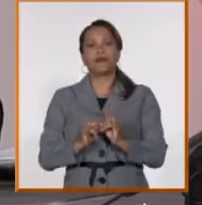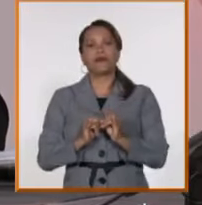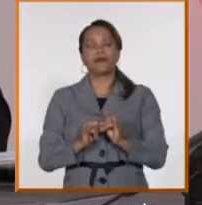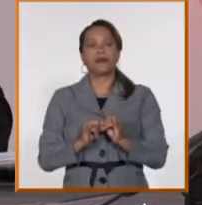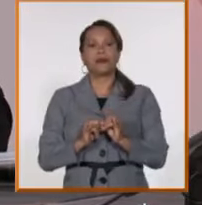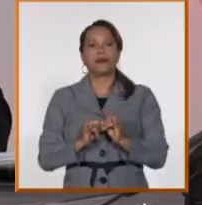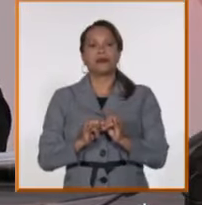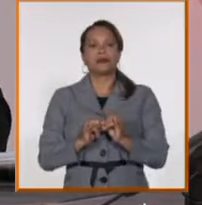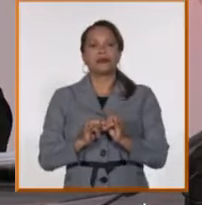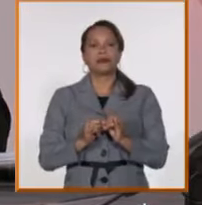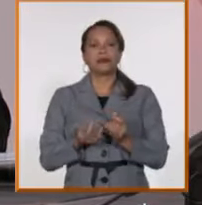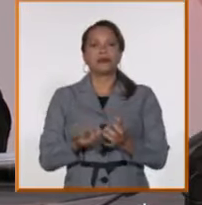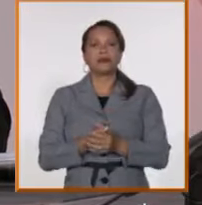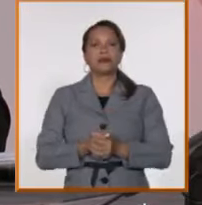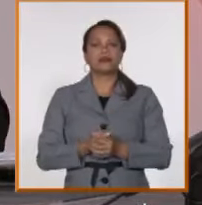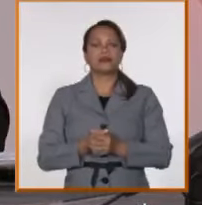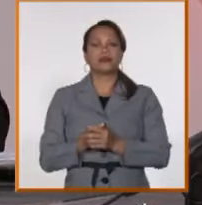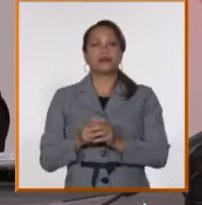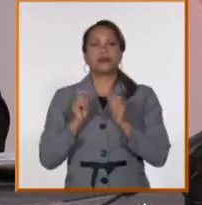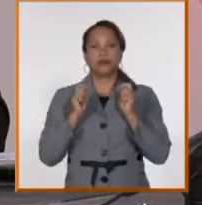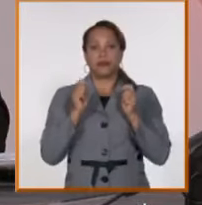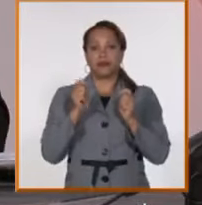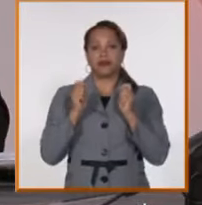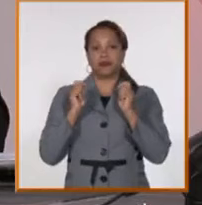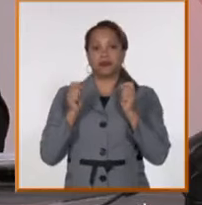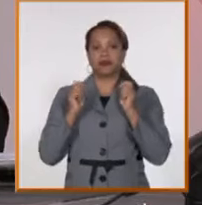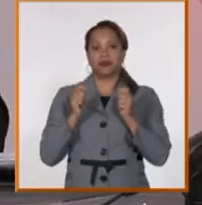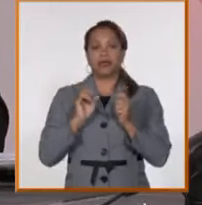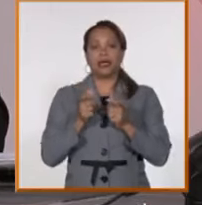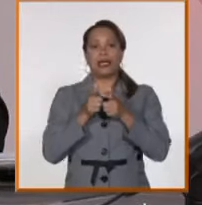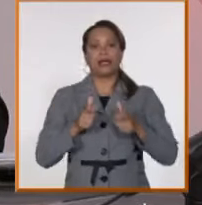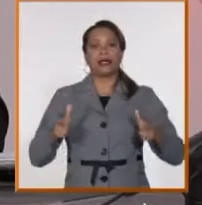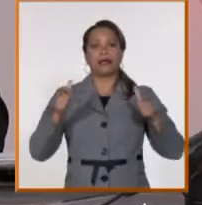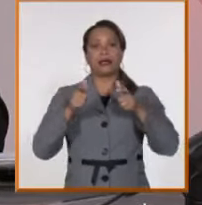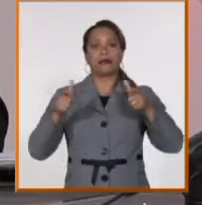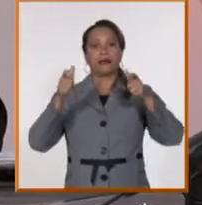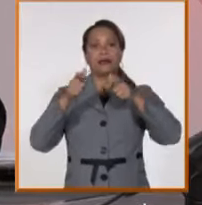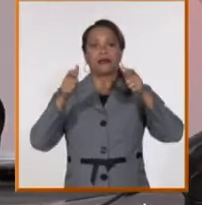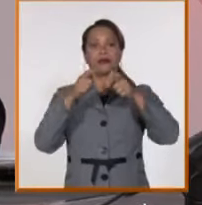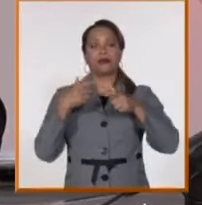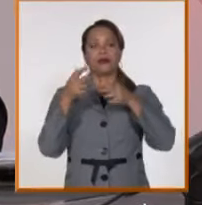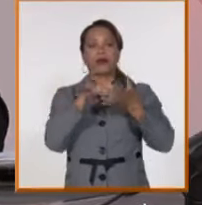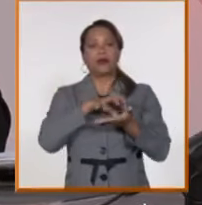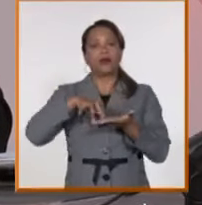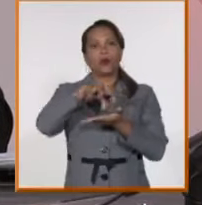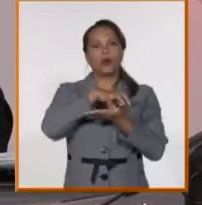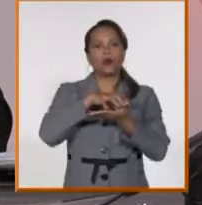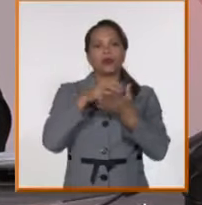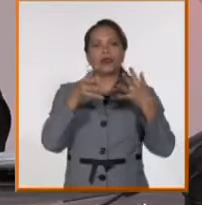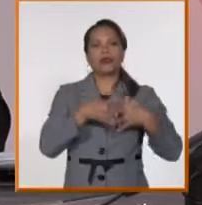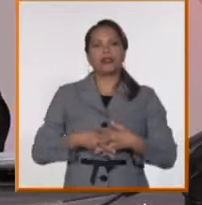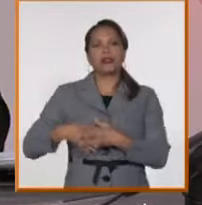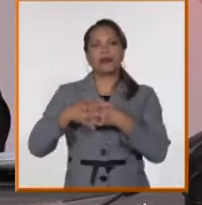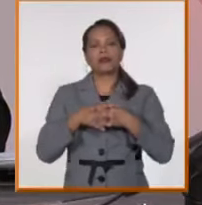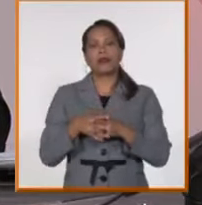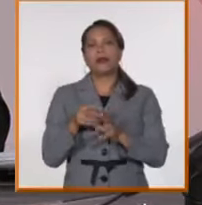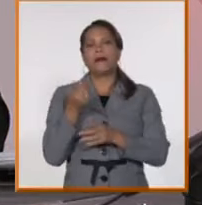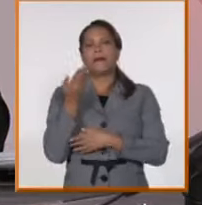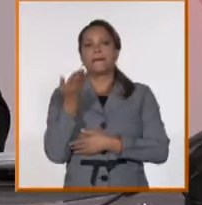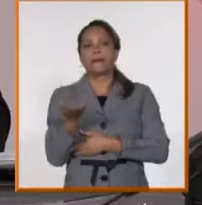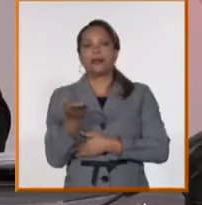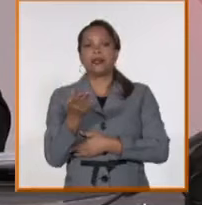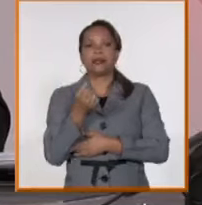también eh manifestantes en el Capitolio de Estados Unidos exigiendo el alto al fuego en